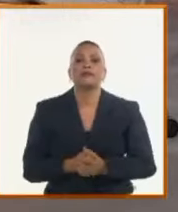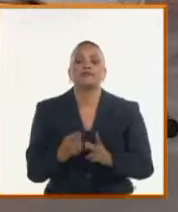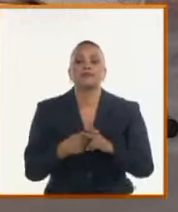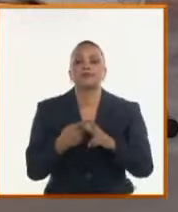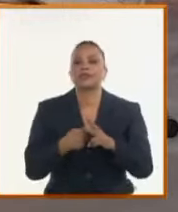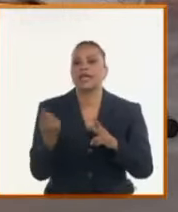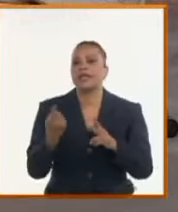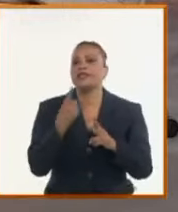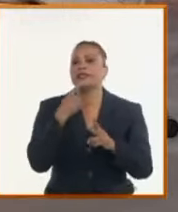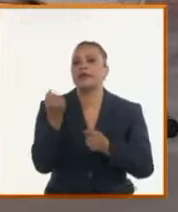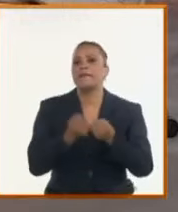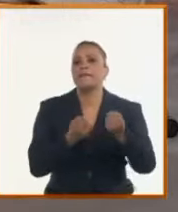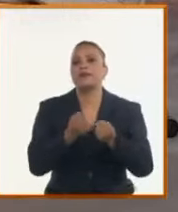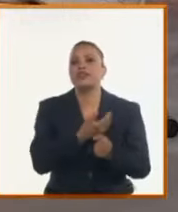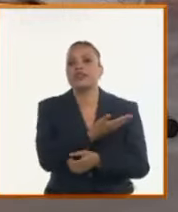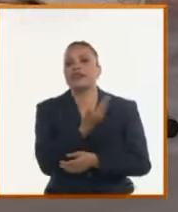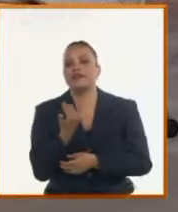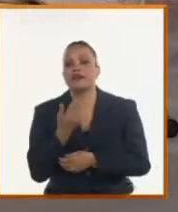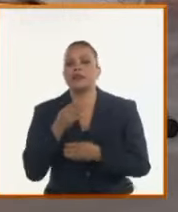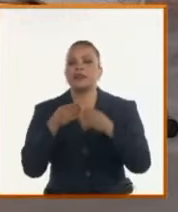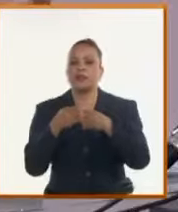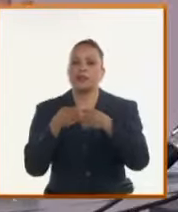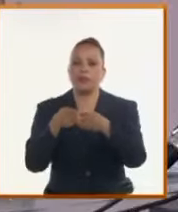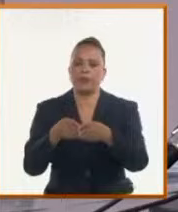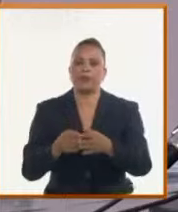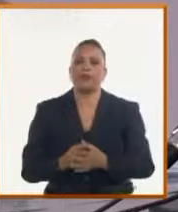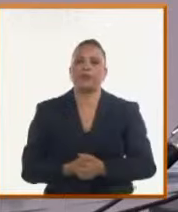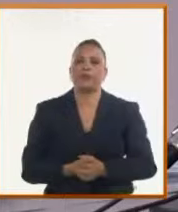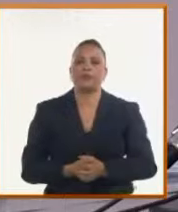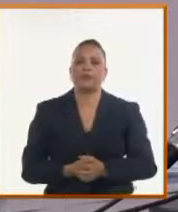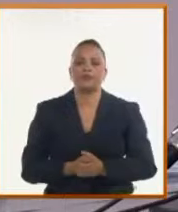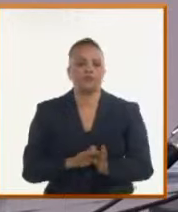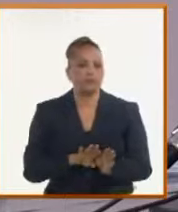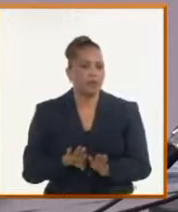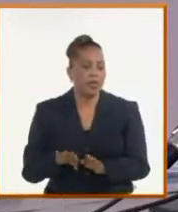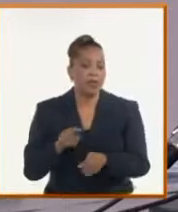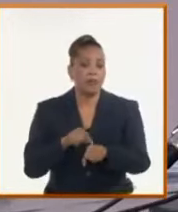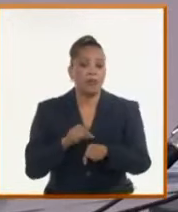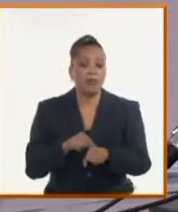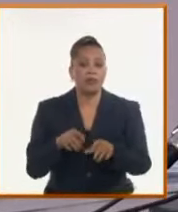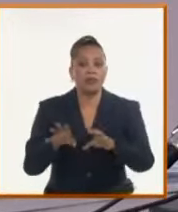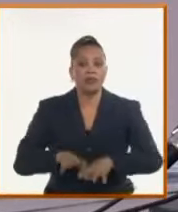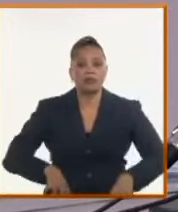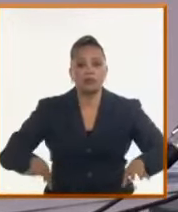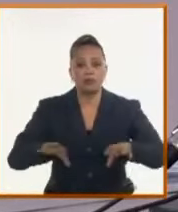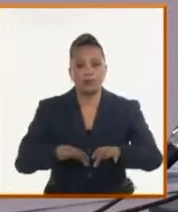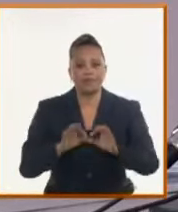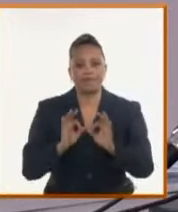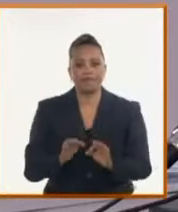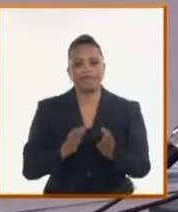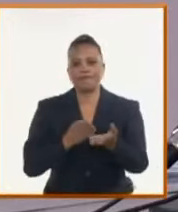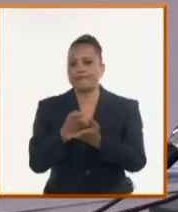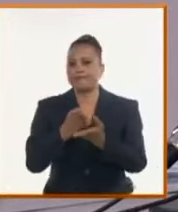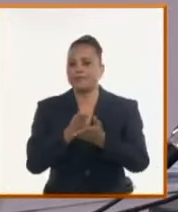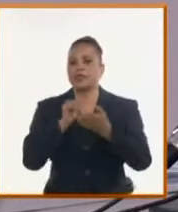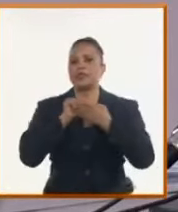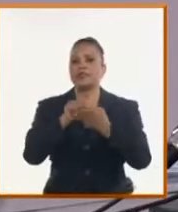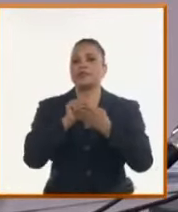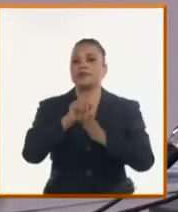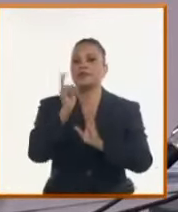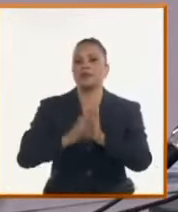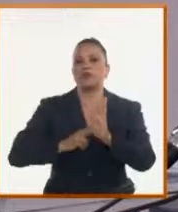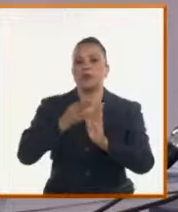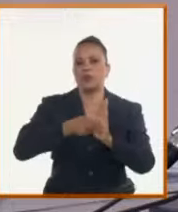mercancías que viene desde los puertos pero en medio de estas circunstancias se ha mantenido el servicio de los trenes